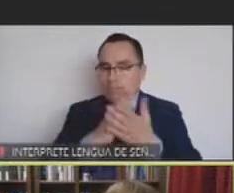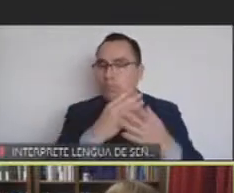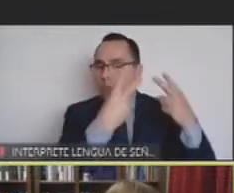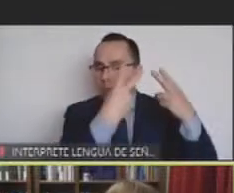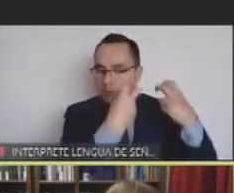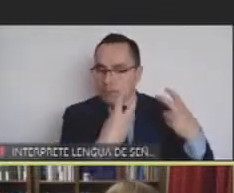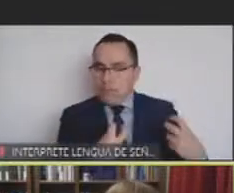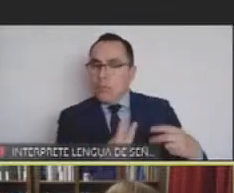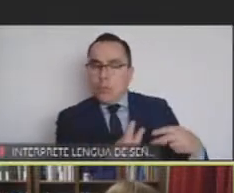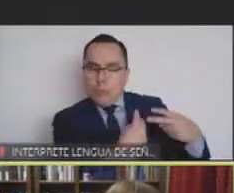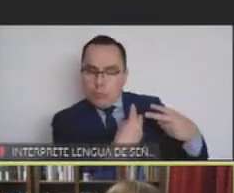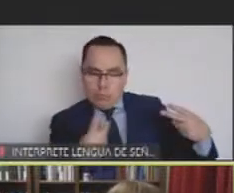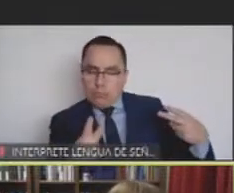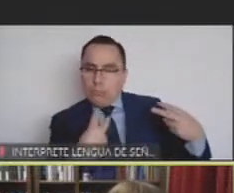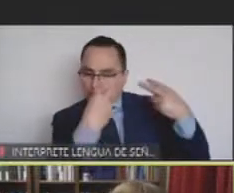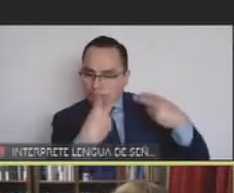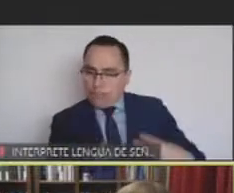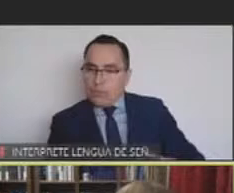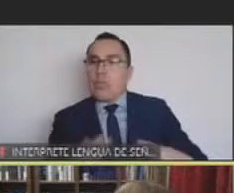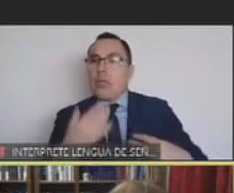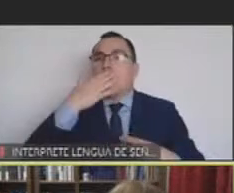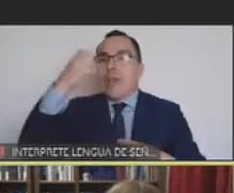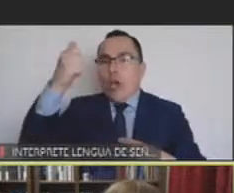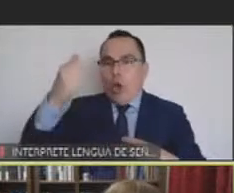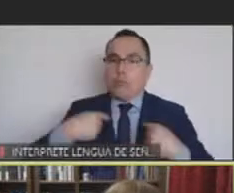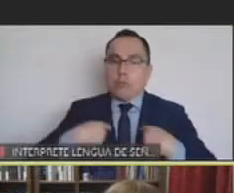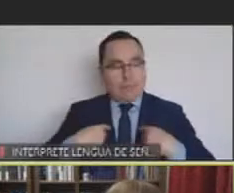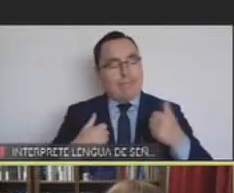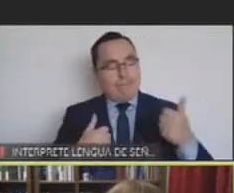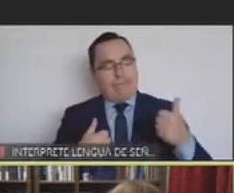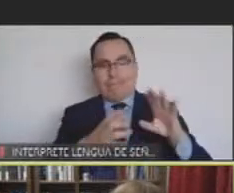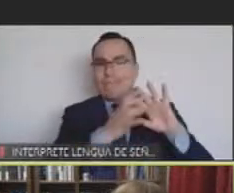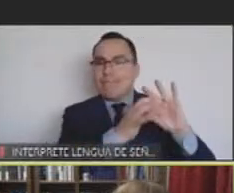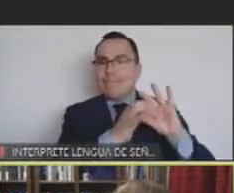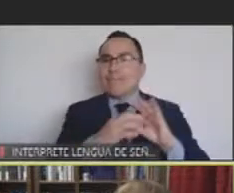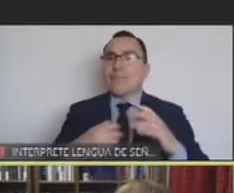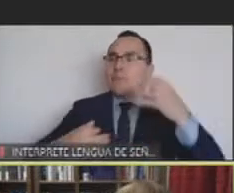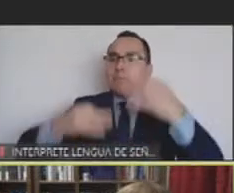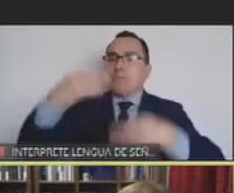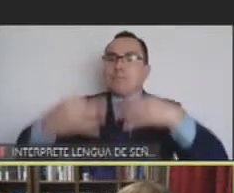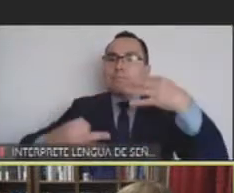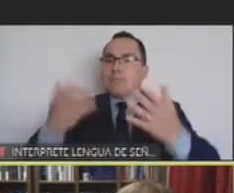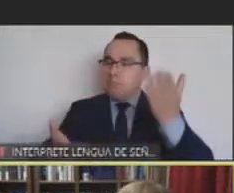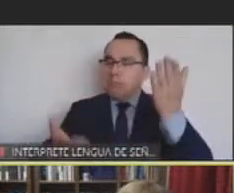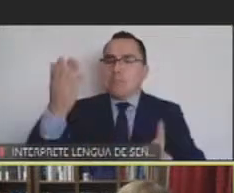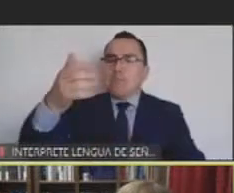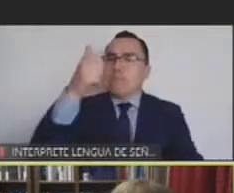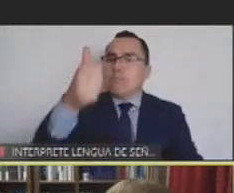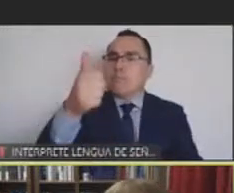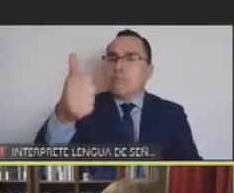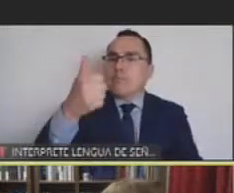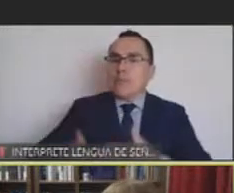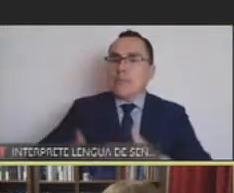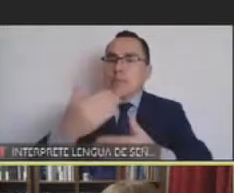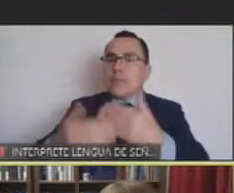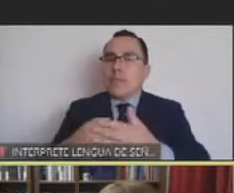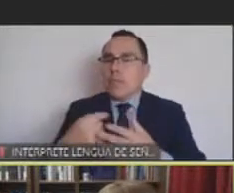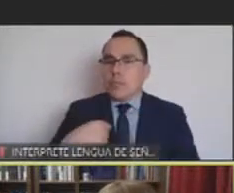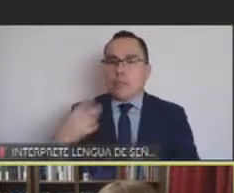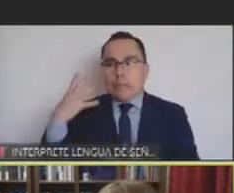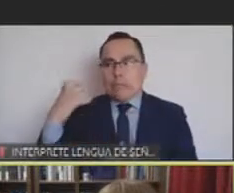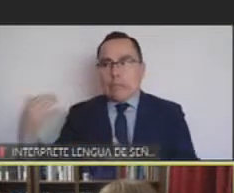traduzca efectivamente en que su función sea mejor, no que su función sea intermediada o manejada por quien trate de